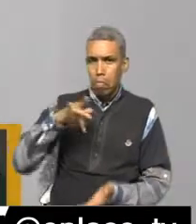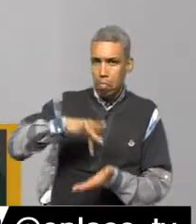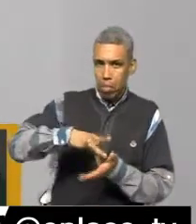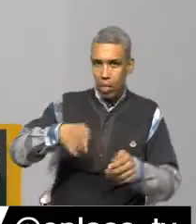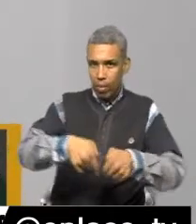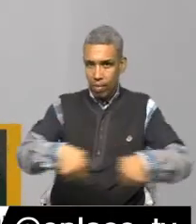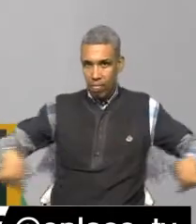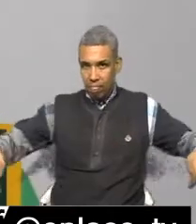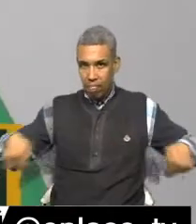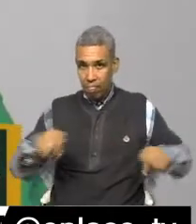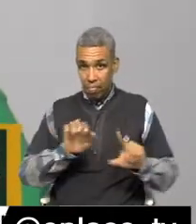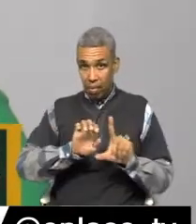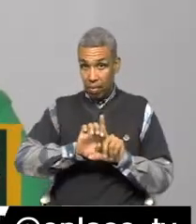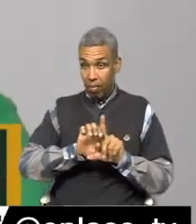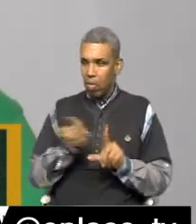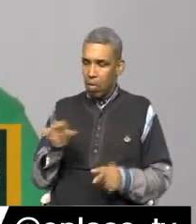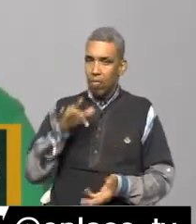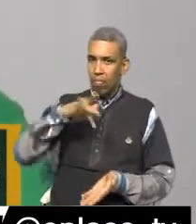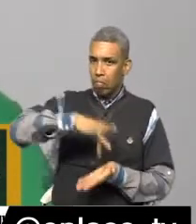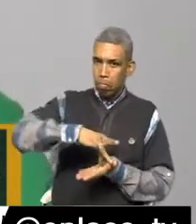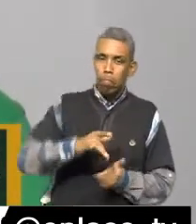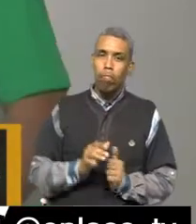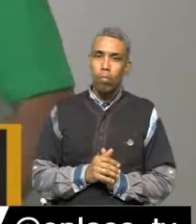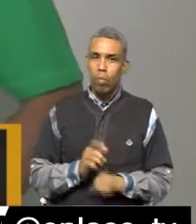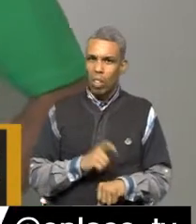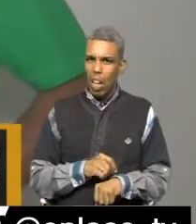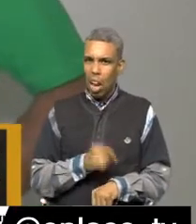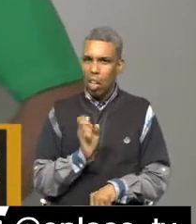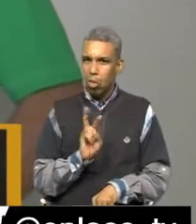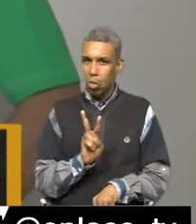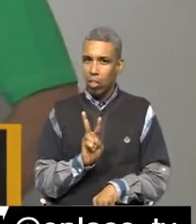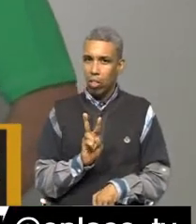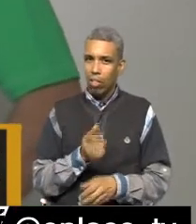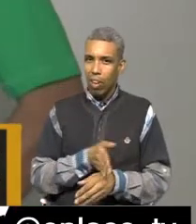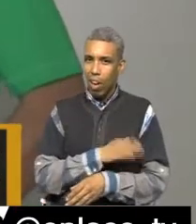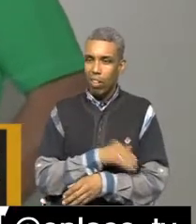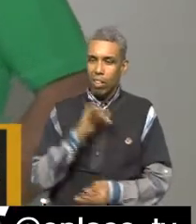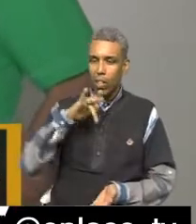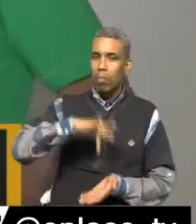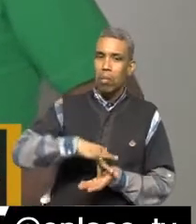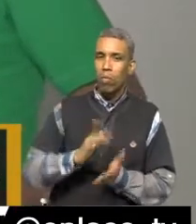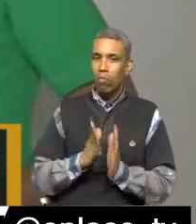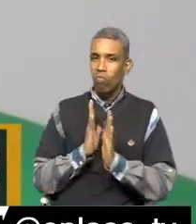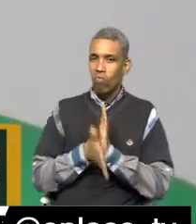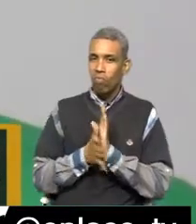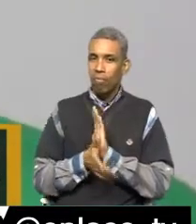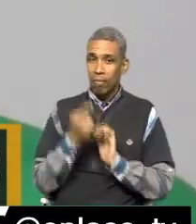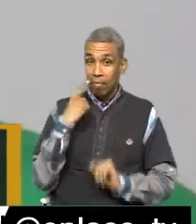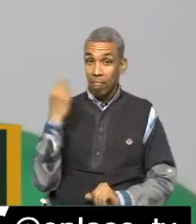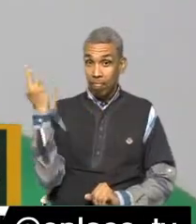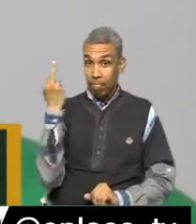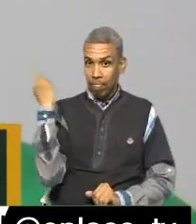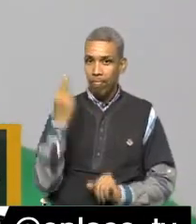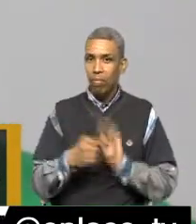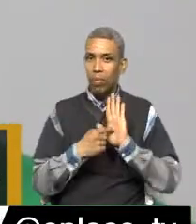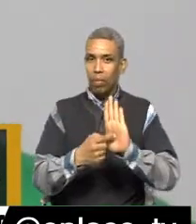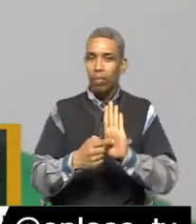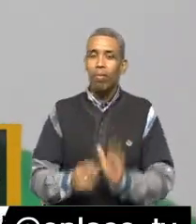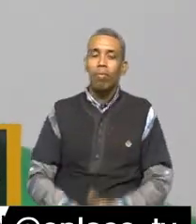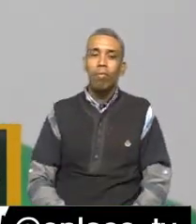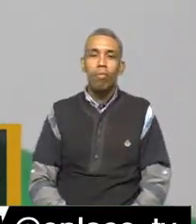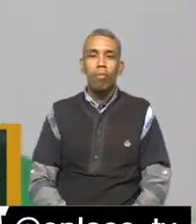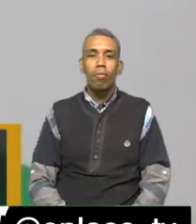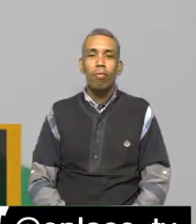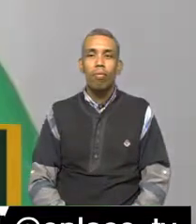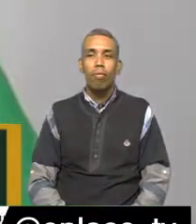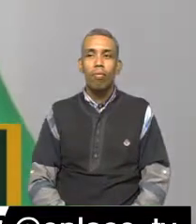este martes el compositor barranqueño de música vallenata, Carlos Gómez Plata, quien compartió su experiencia en la vida musical con el equipo periodístico de Enlace